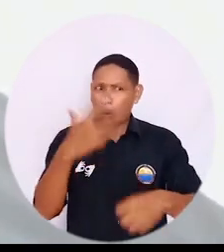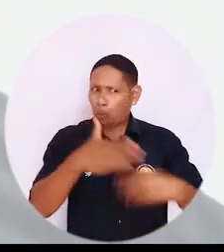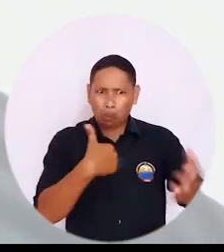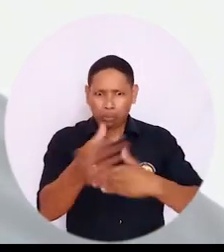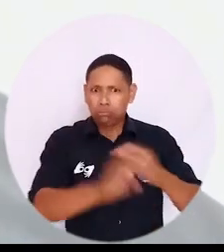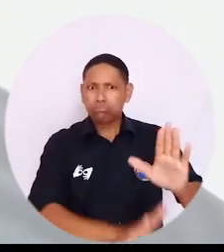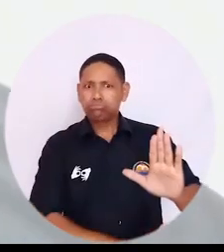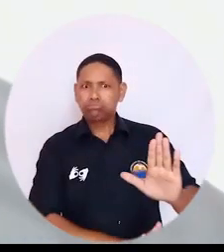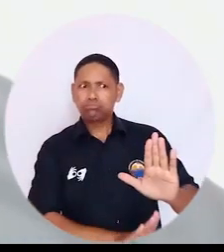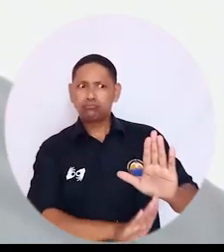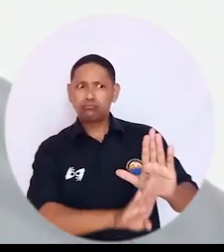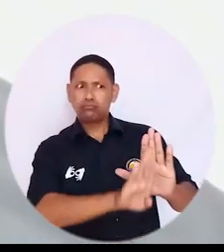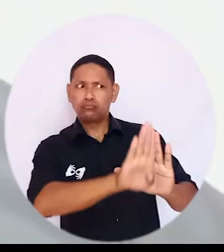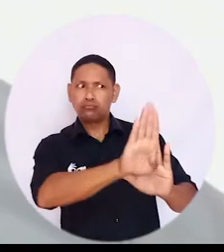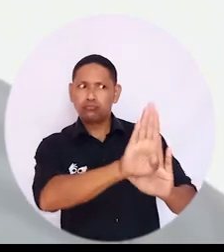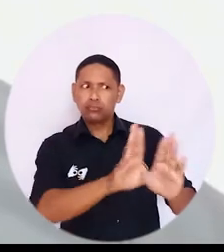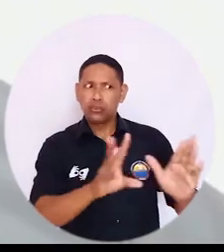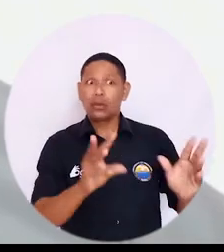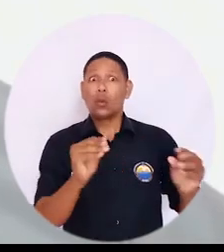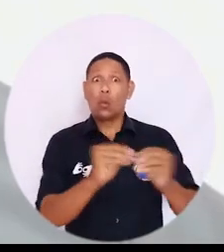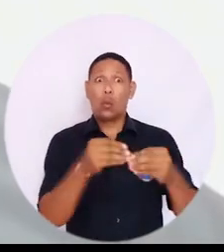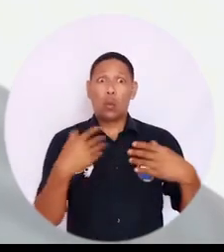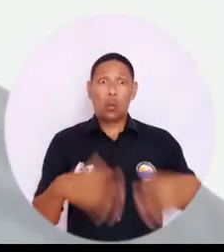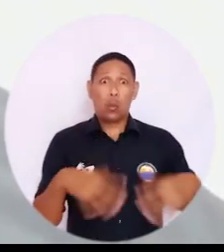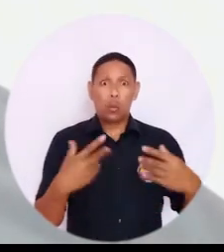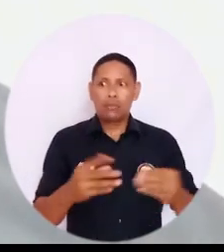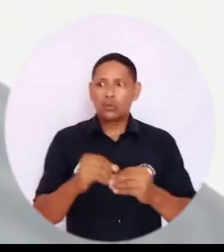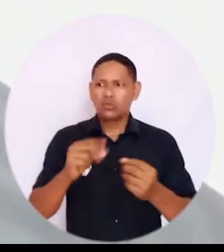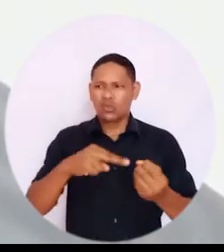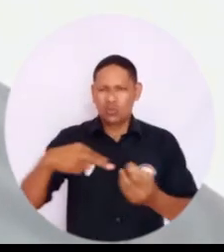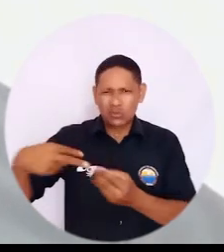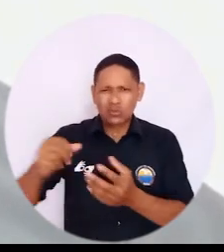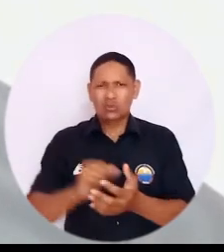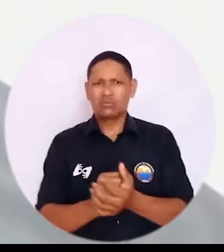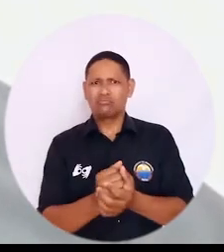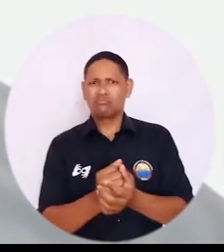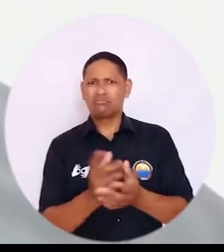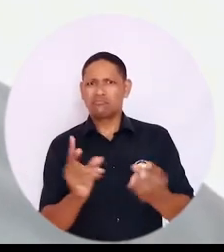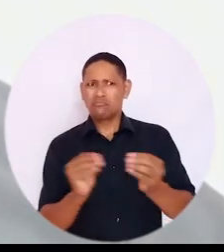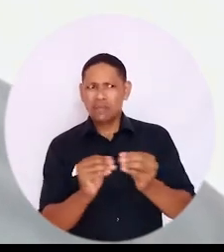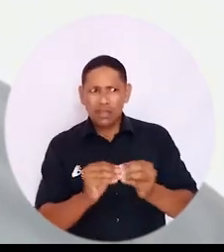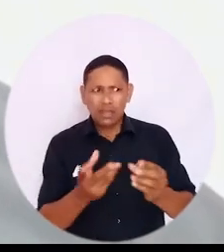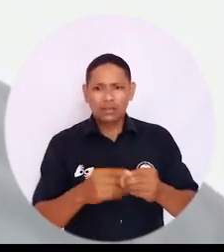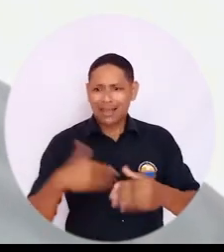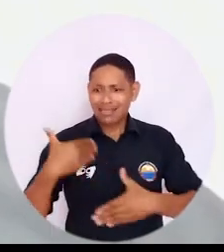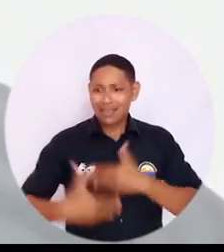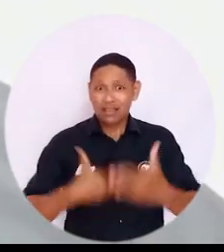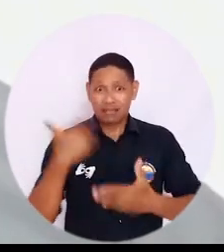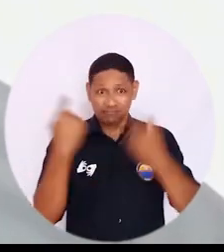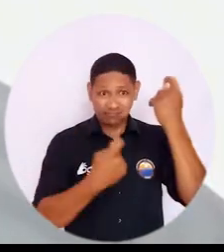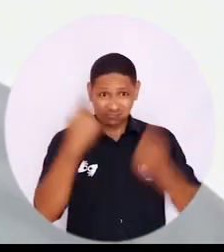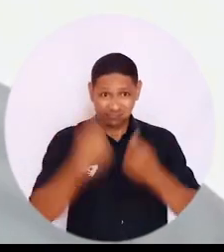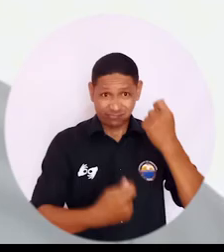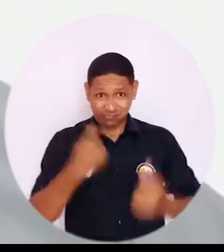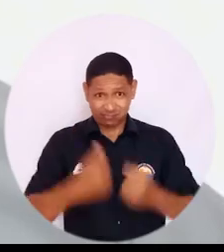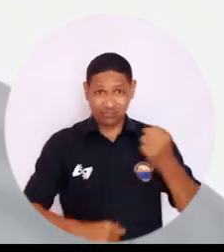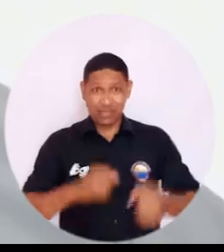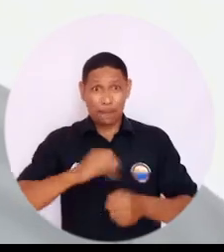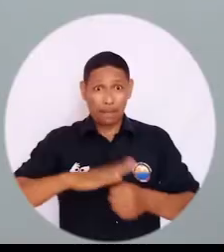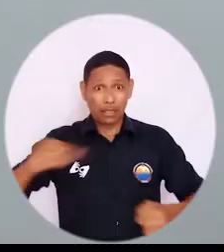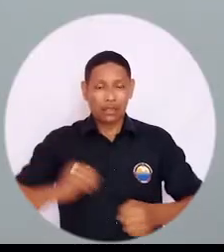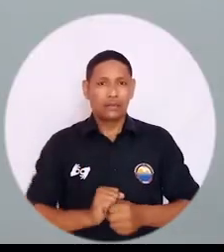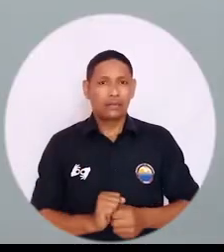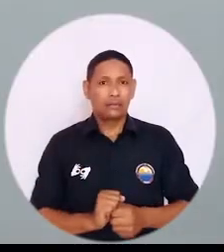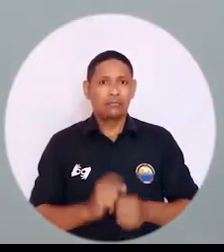circunstancias críticas que no han sido ajenas ni al sector educativo ni al desarrollo económico de la